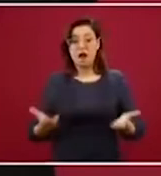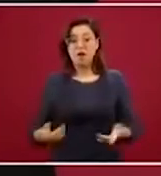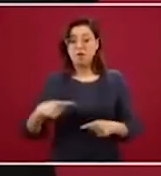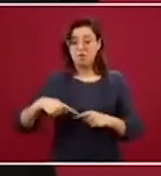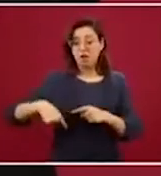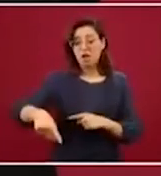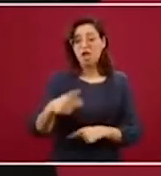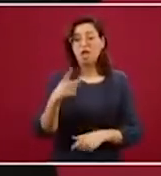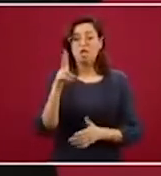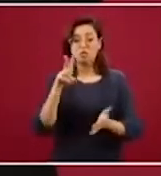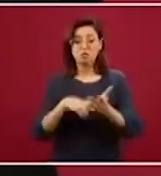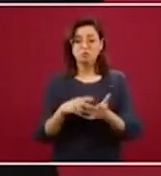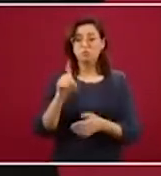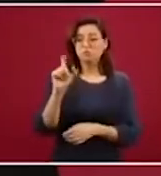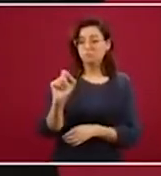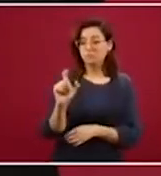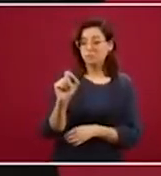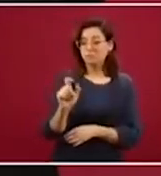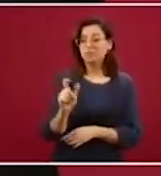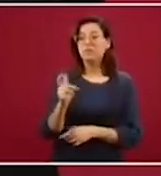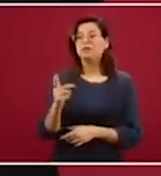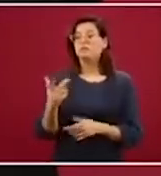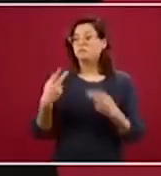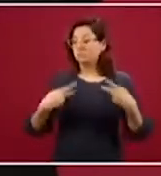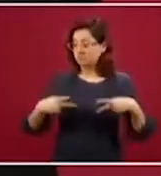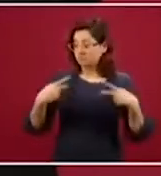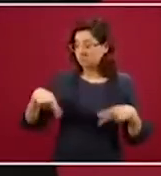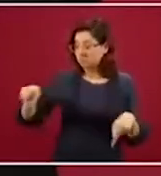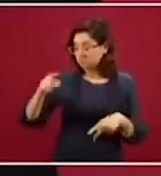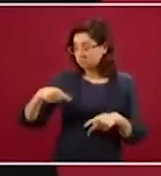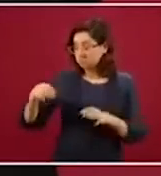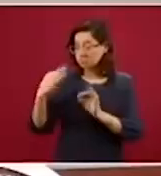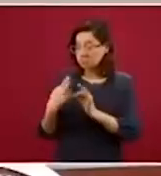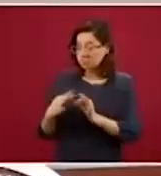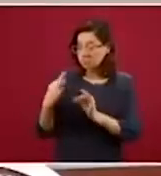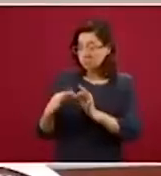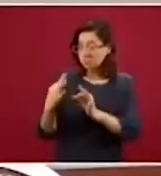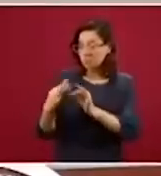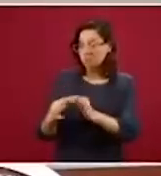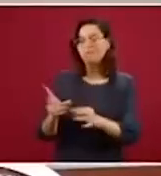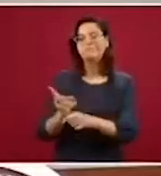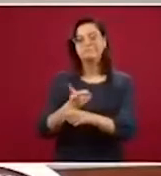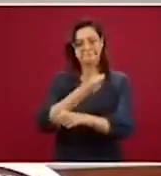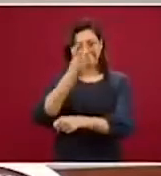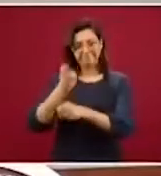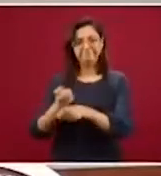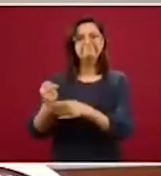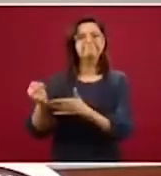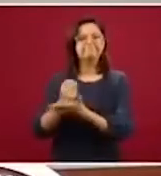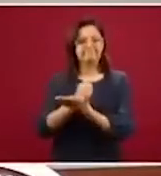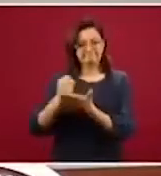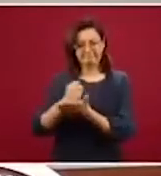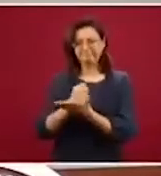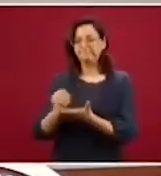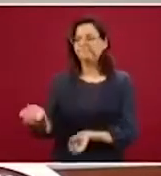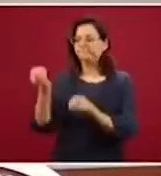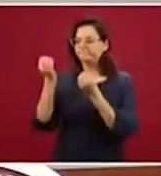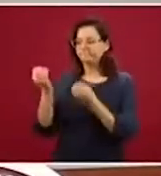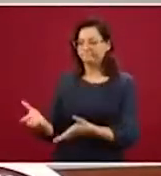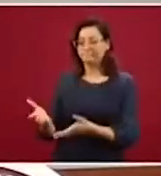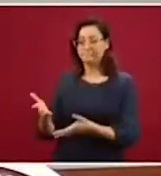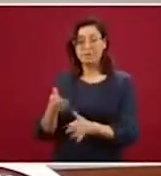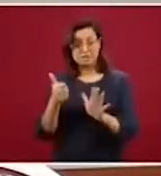de quienes han pagado en tiempo y forma de poder dar un segundo crédito de ya